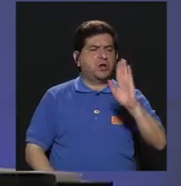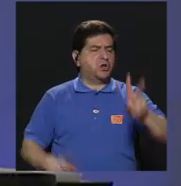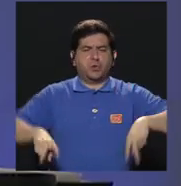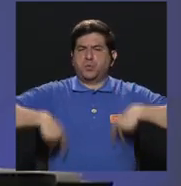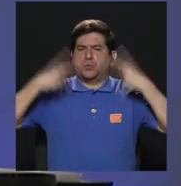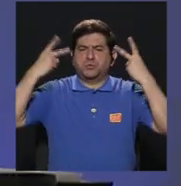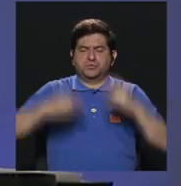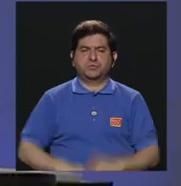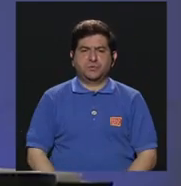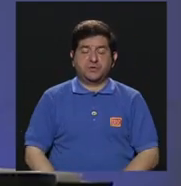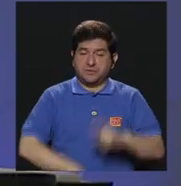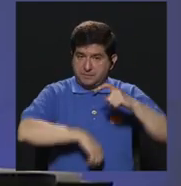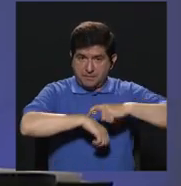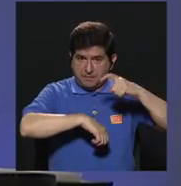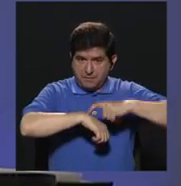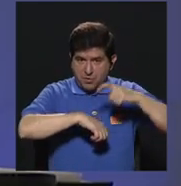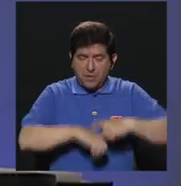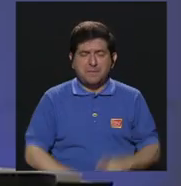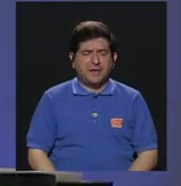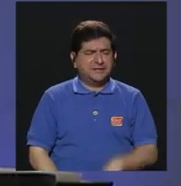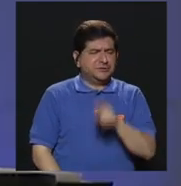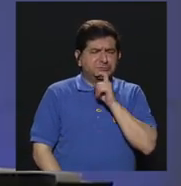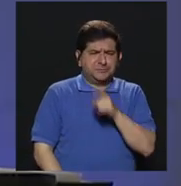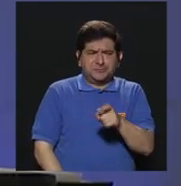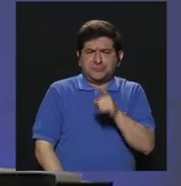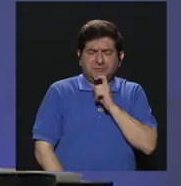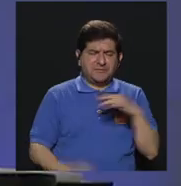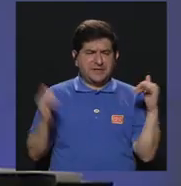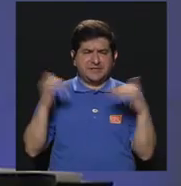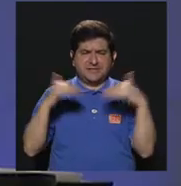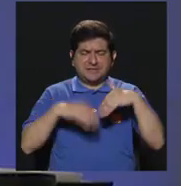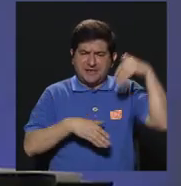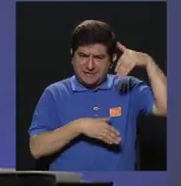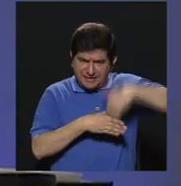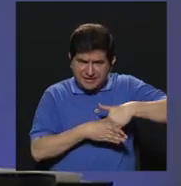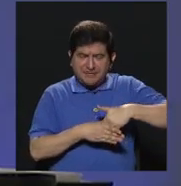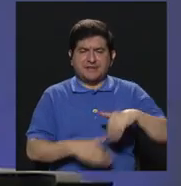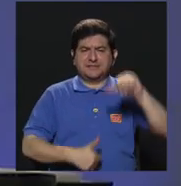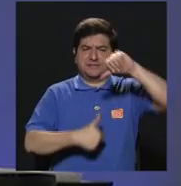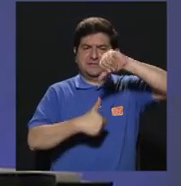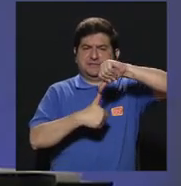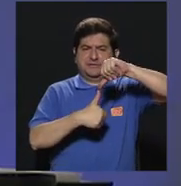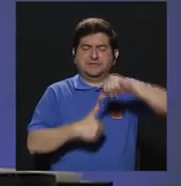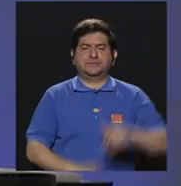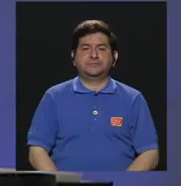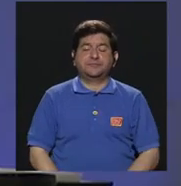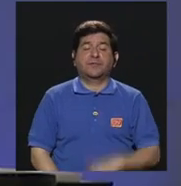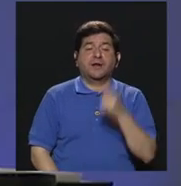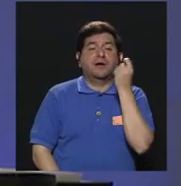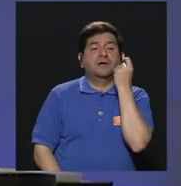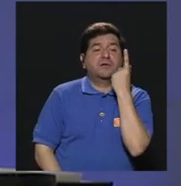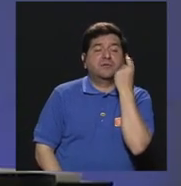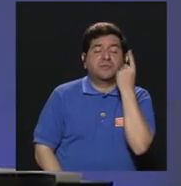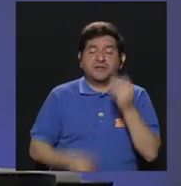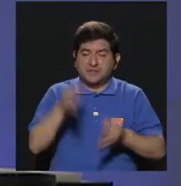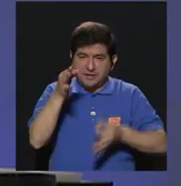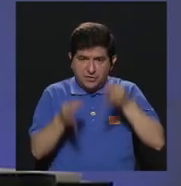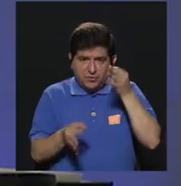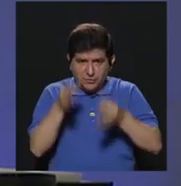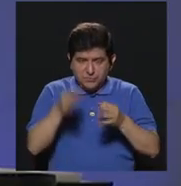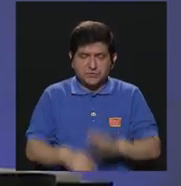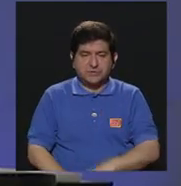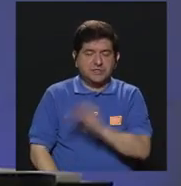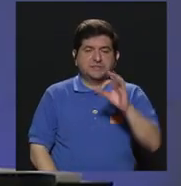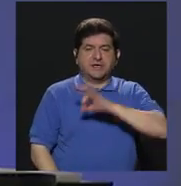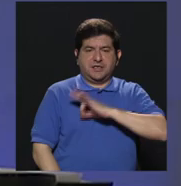ocasiones durante los momentos más convulsos de las guerras civiles centroamericanas, por la comprensión, la justicia